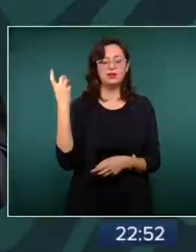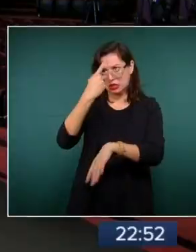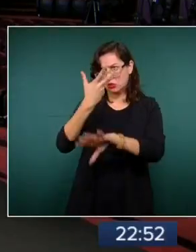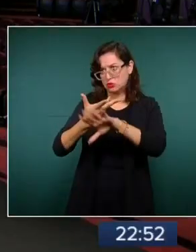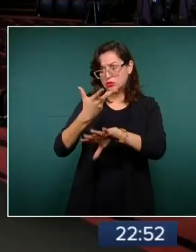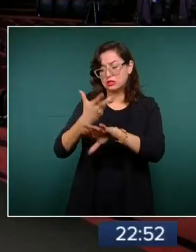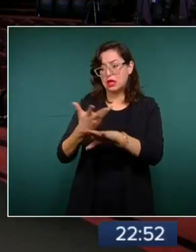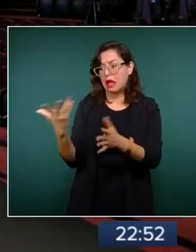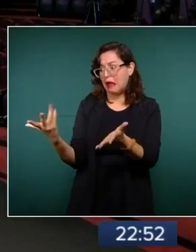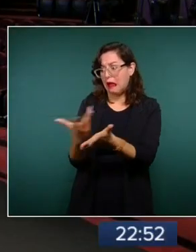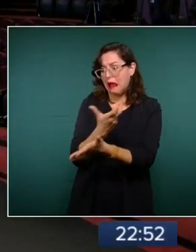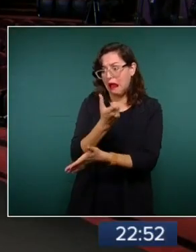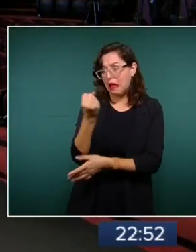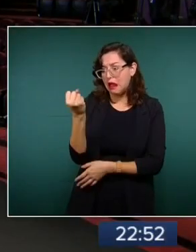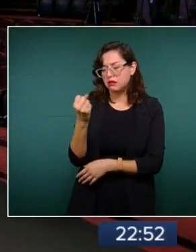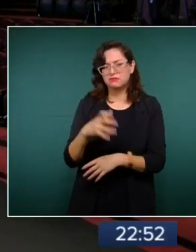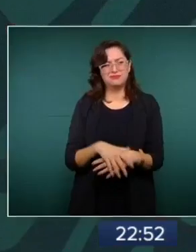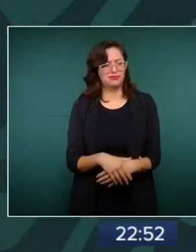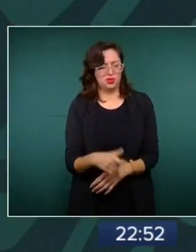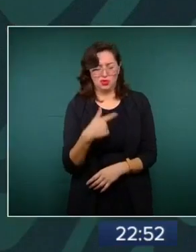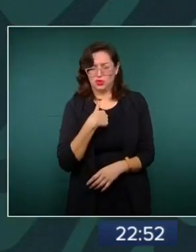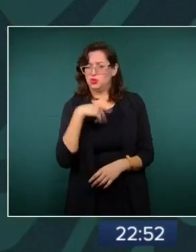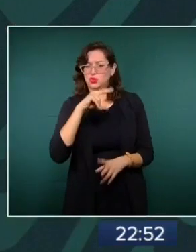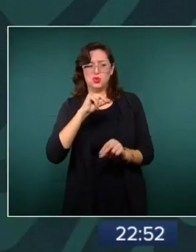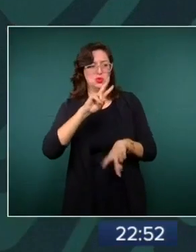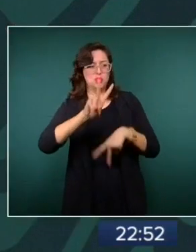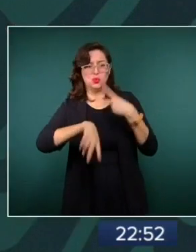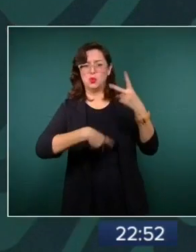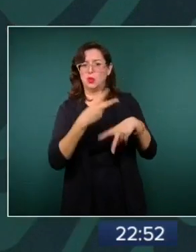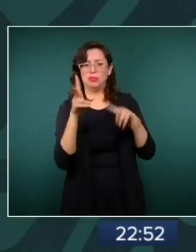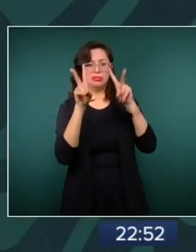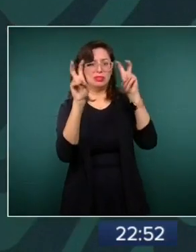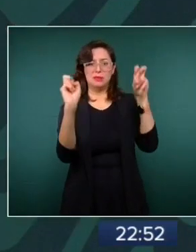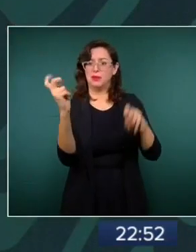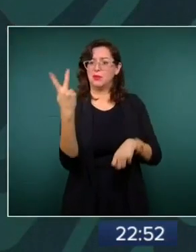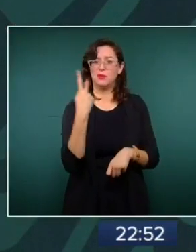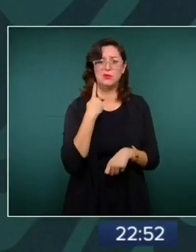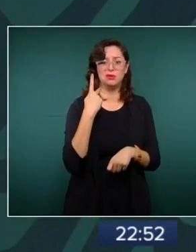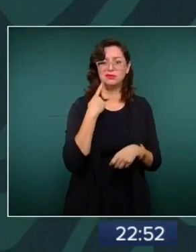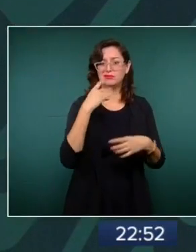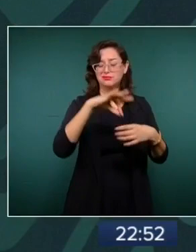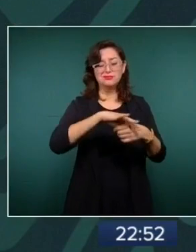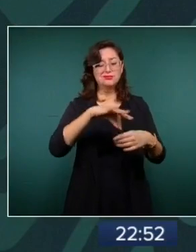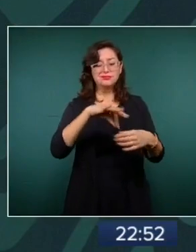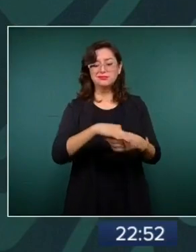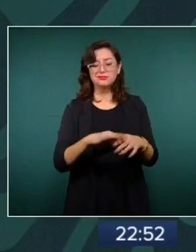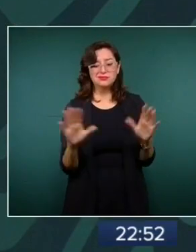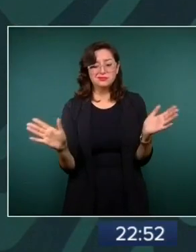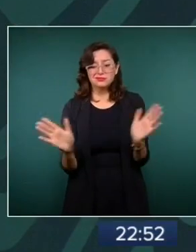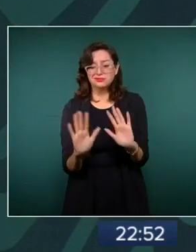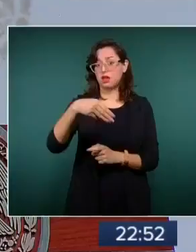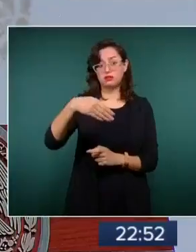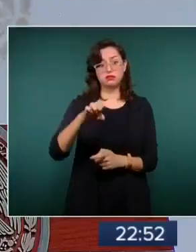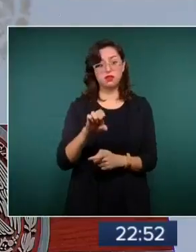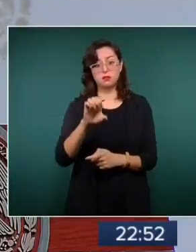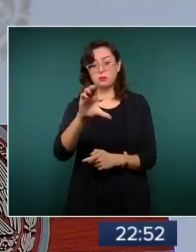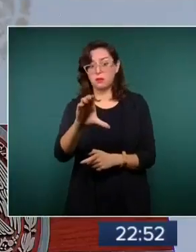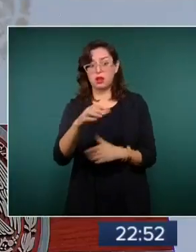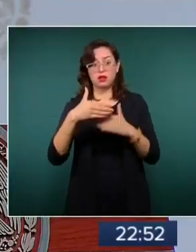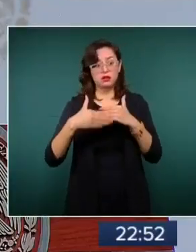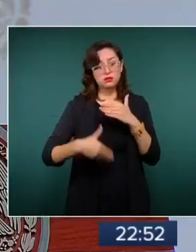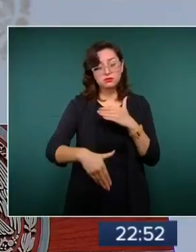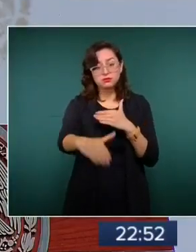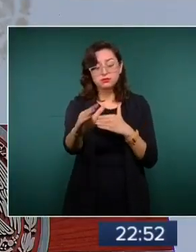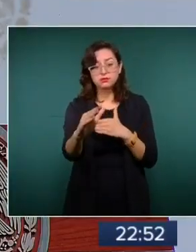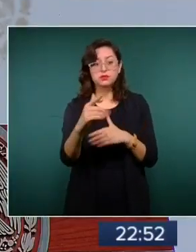presidente trump no voy a cuestiones políticas electorales es una visita de estado y creo